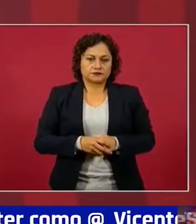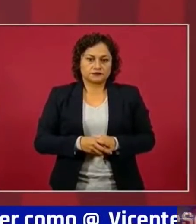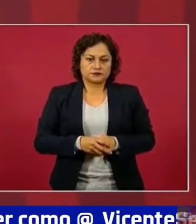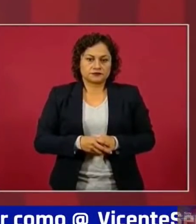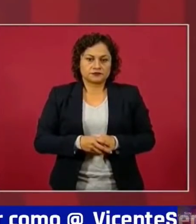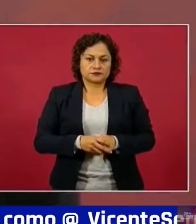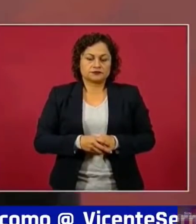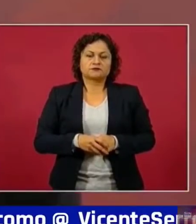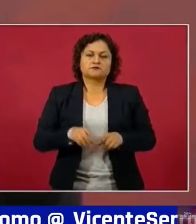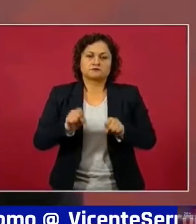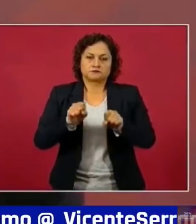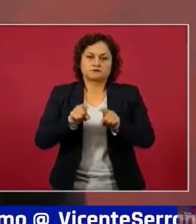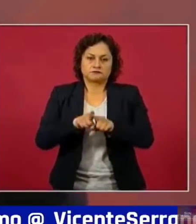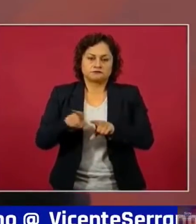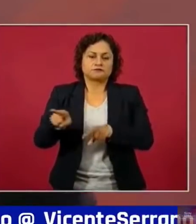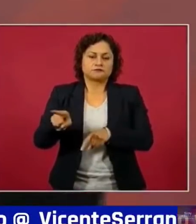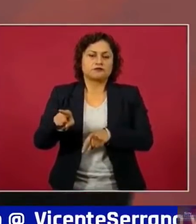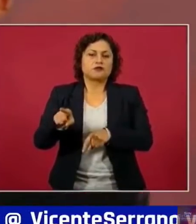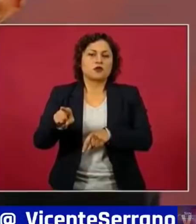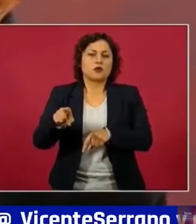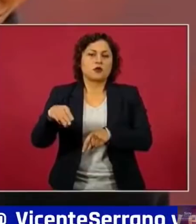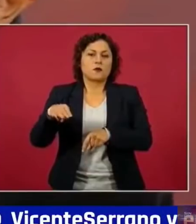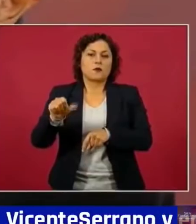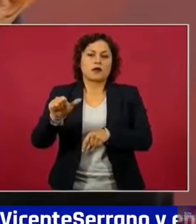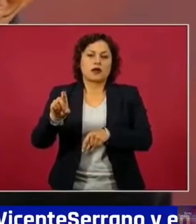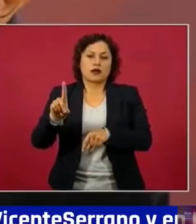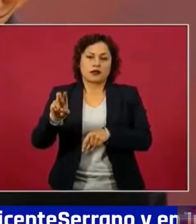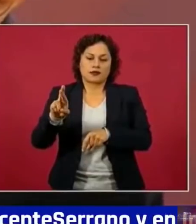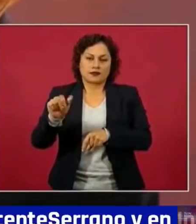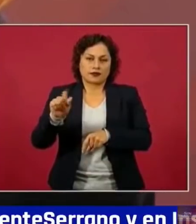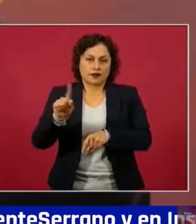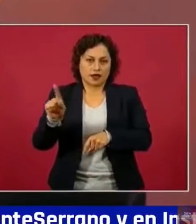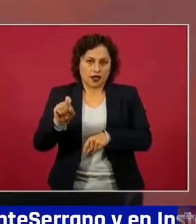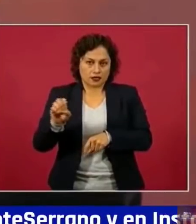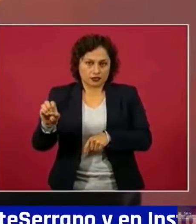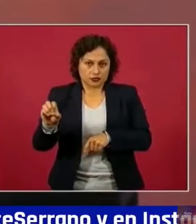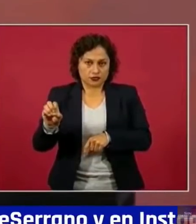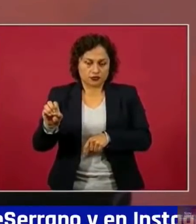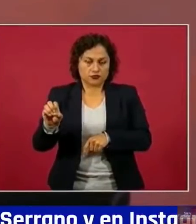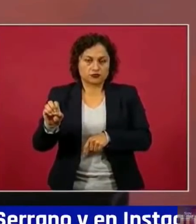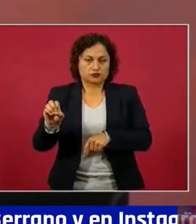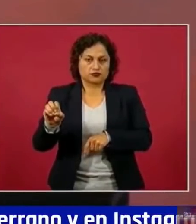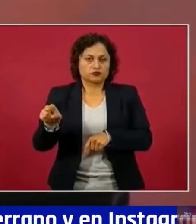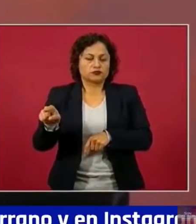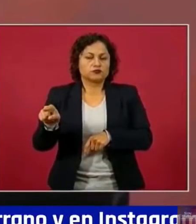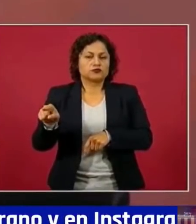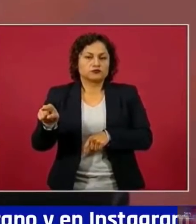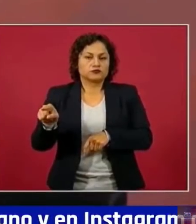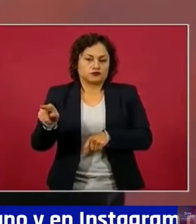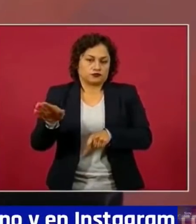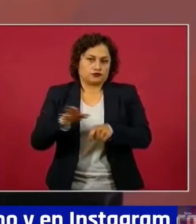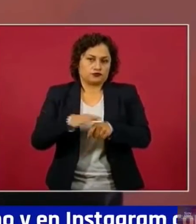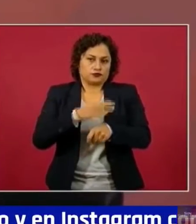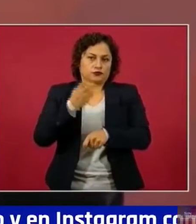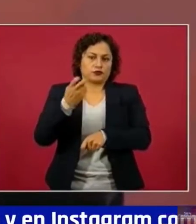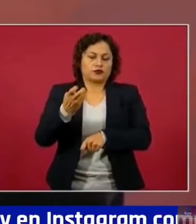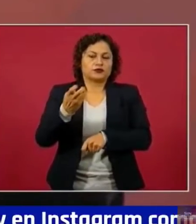Roberto Madrazo, de gobernador. Entonces se quedaban